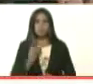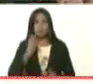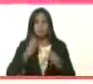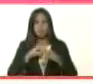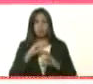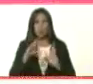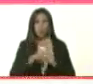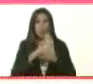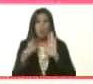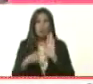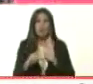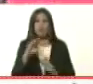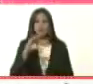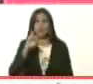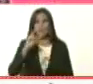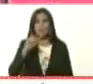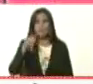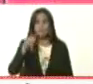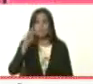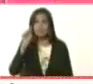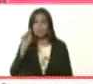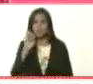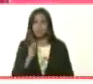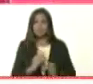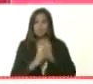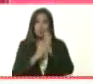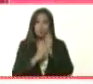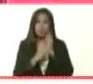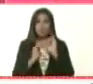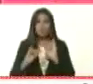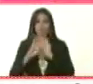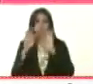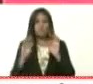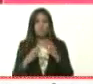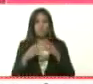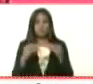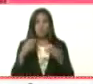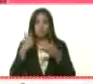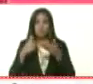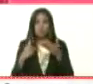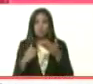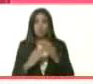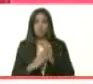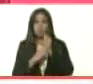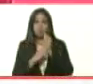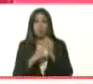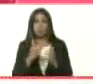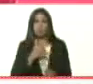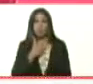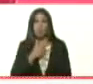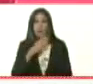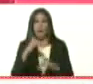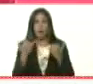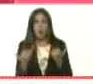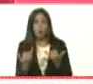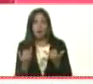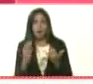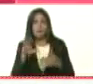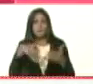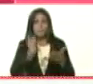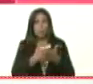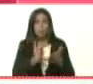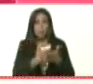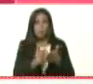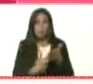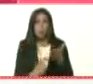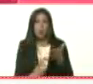con la ley de los CPT, el ente rector es el Ministerio del Trabajo. No, pero y hemos centralizado. Ahora se está proponiendo un